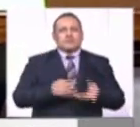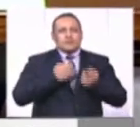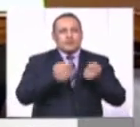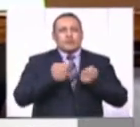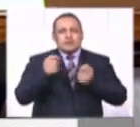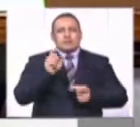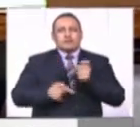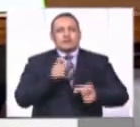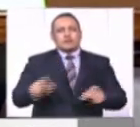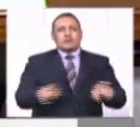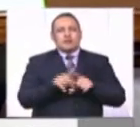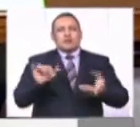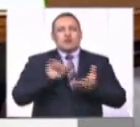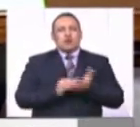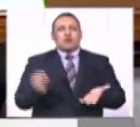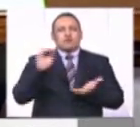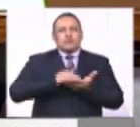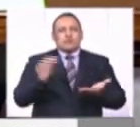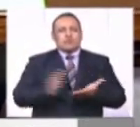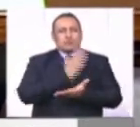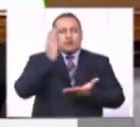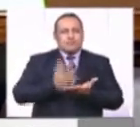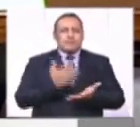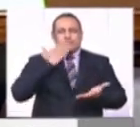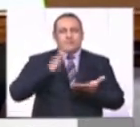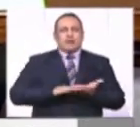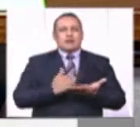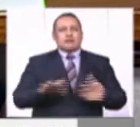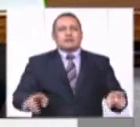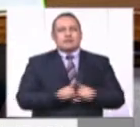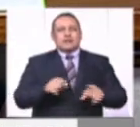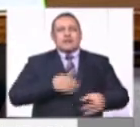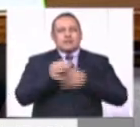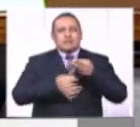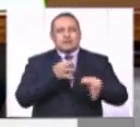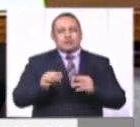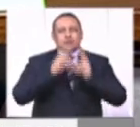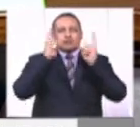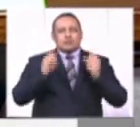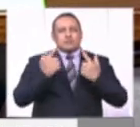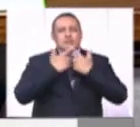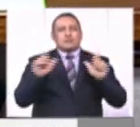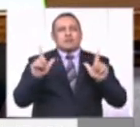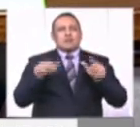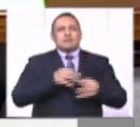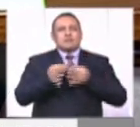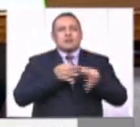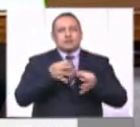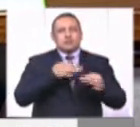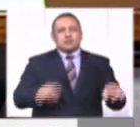gente buscando victimizarse inútilmente diciendo que este es un tema de libertad de expresión a ver